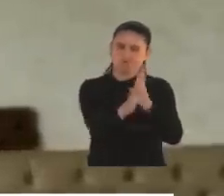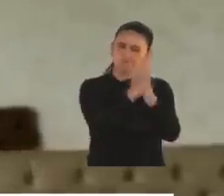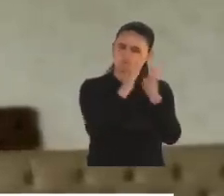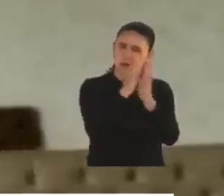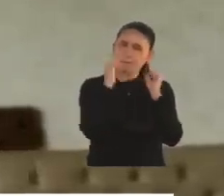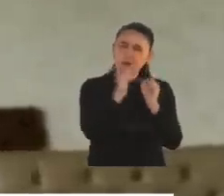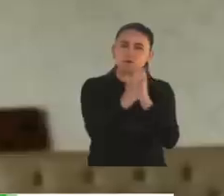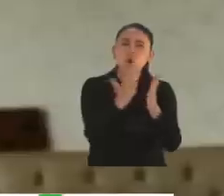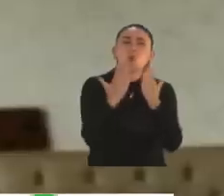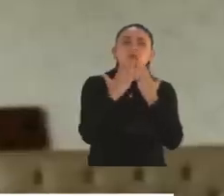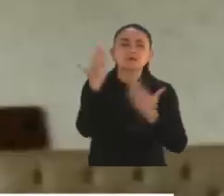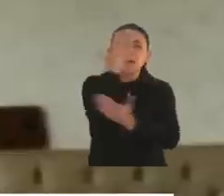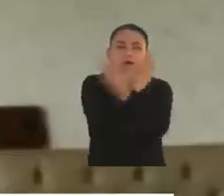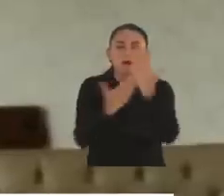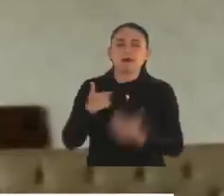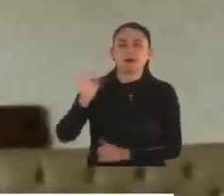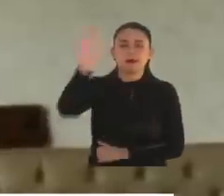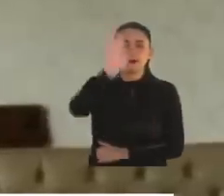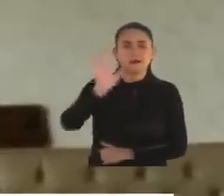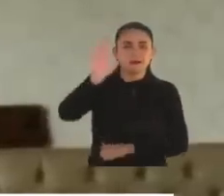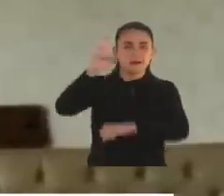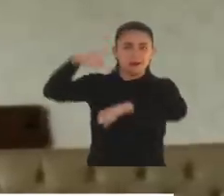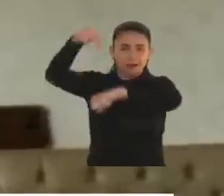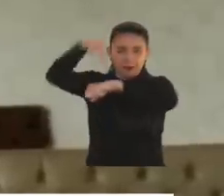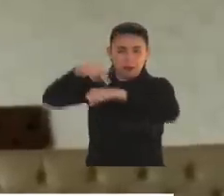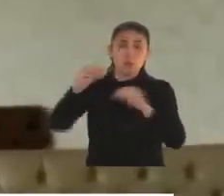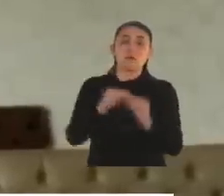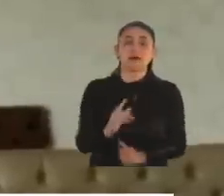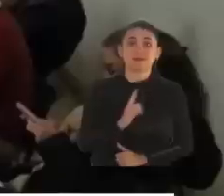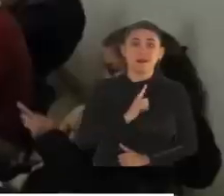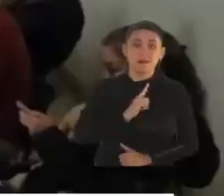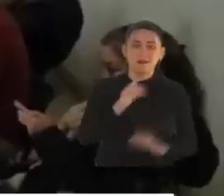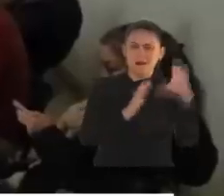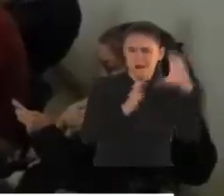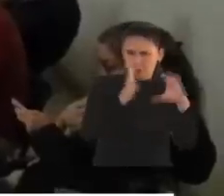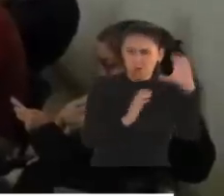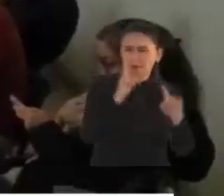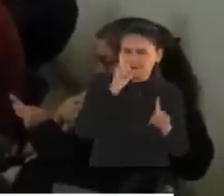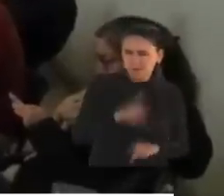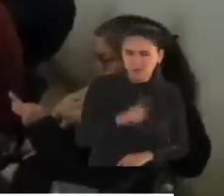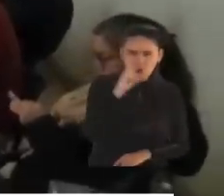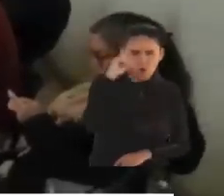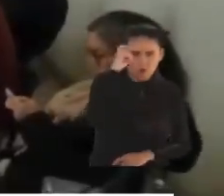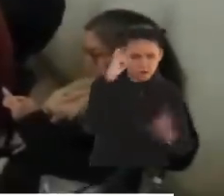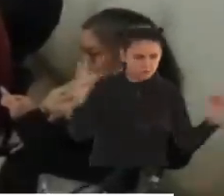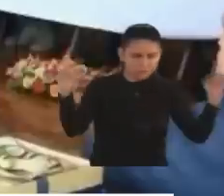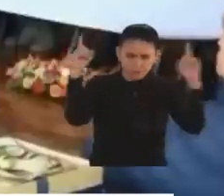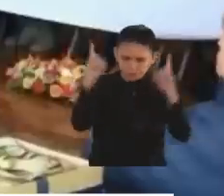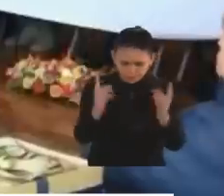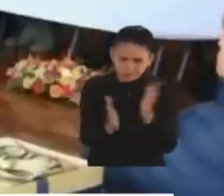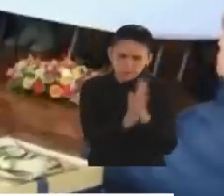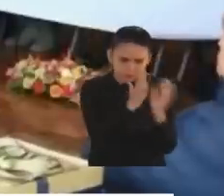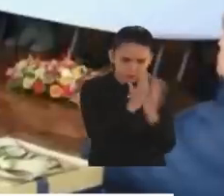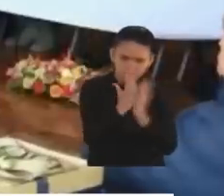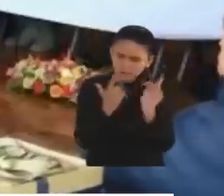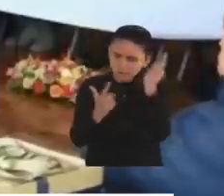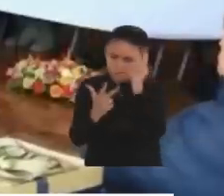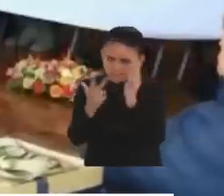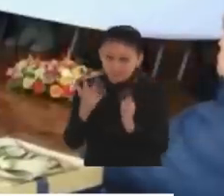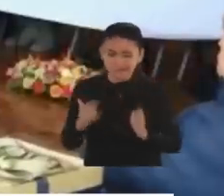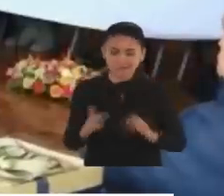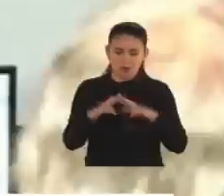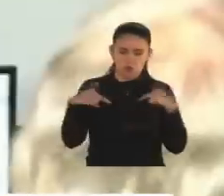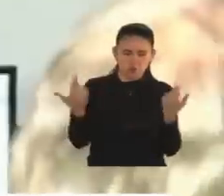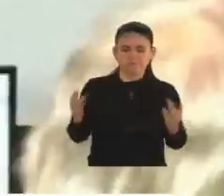de Nariño y también líderes del Cauca, entre ellos el gobernador. Líderes gremiales esperan que las medidas de alivio del gobierno nacional en esta